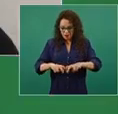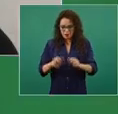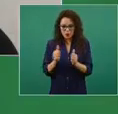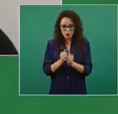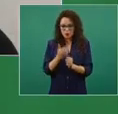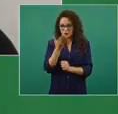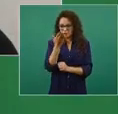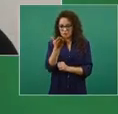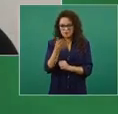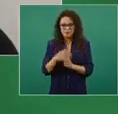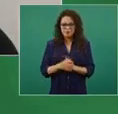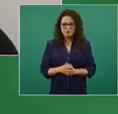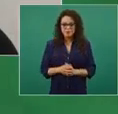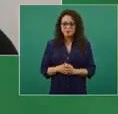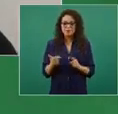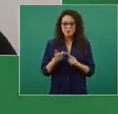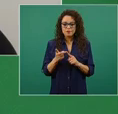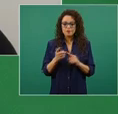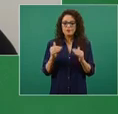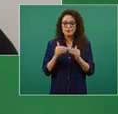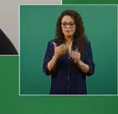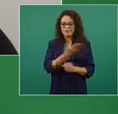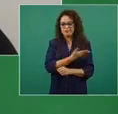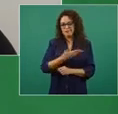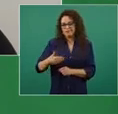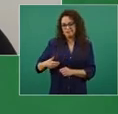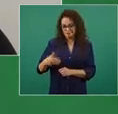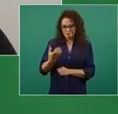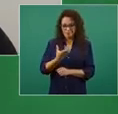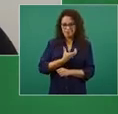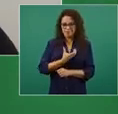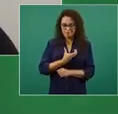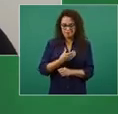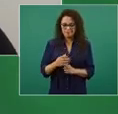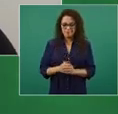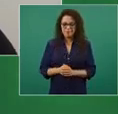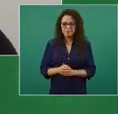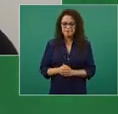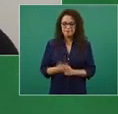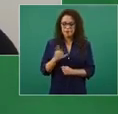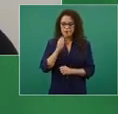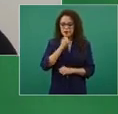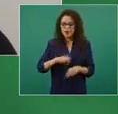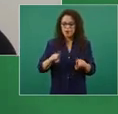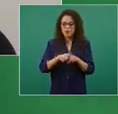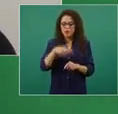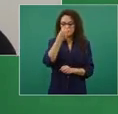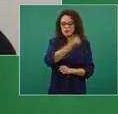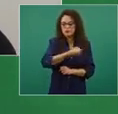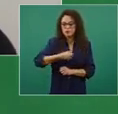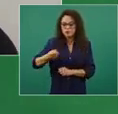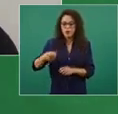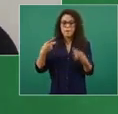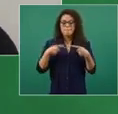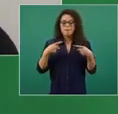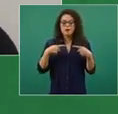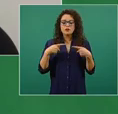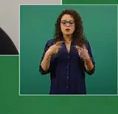en Palacio Nacional, desde donde se emite esta transmisión, y un saludo obviamente también a todas las personas que nos